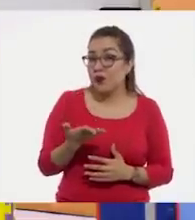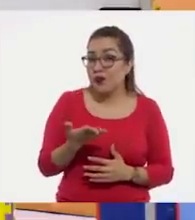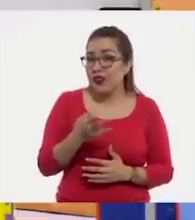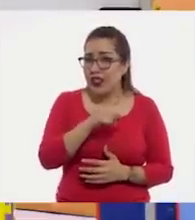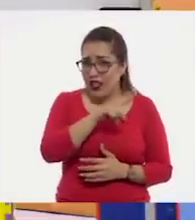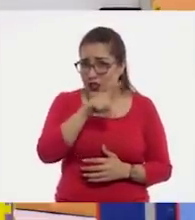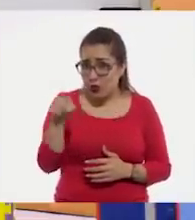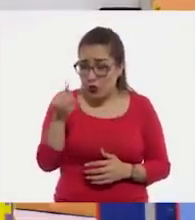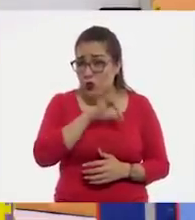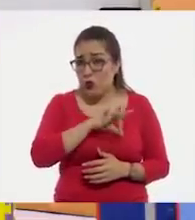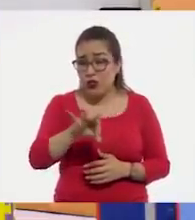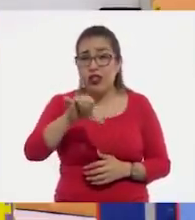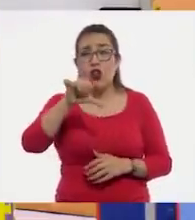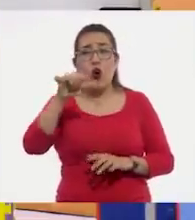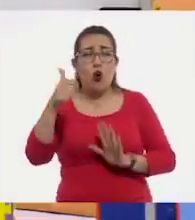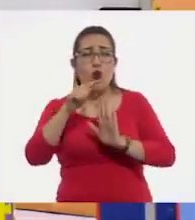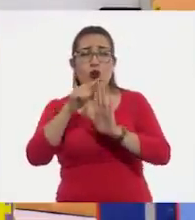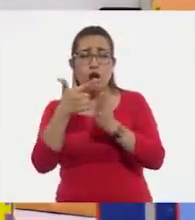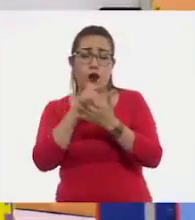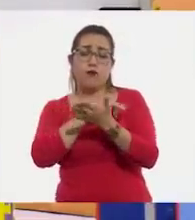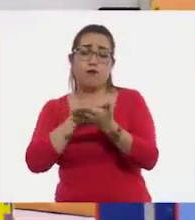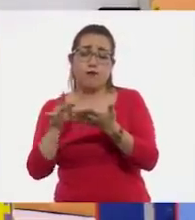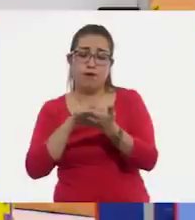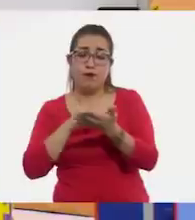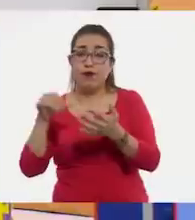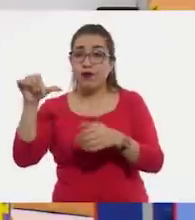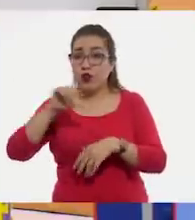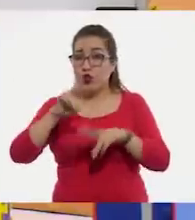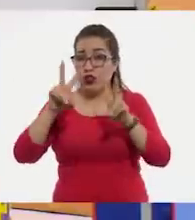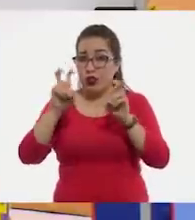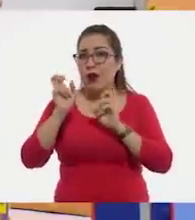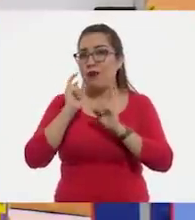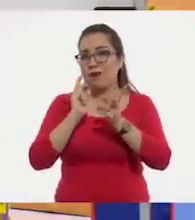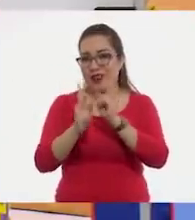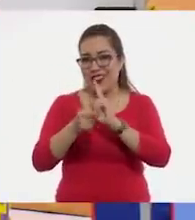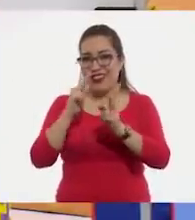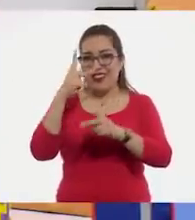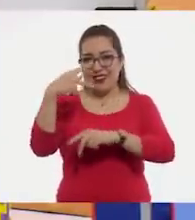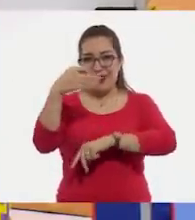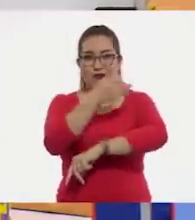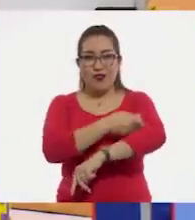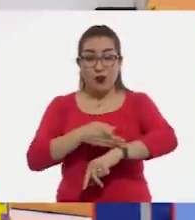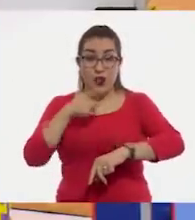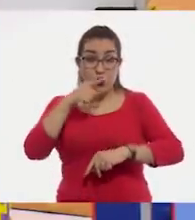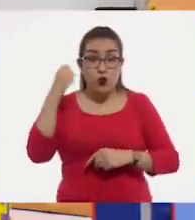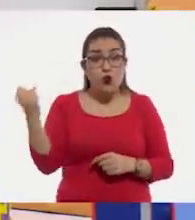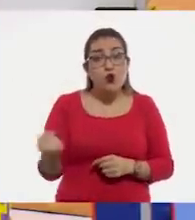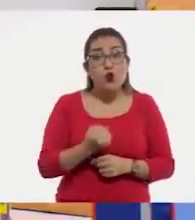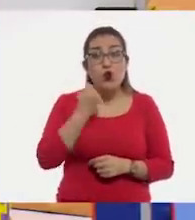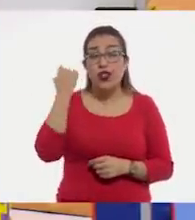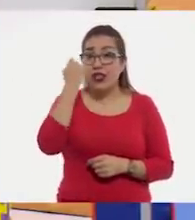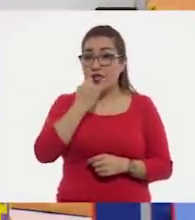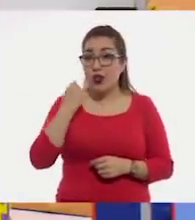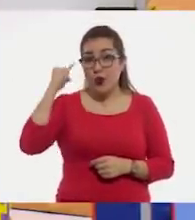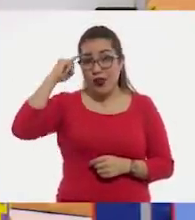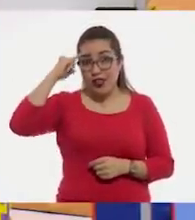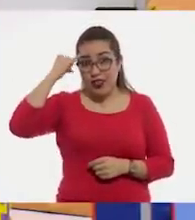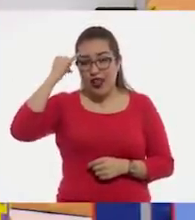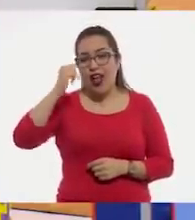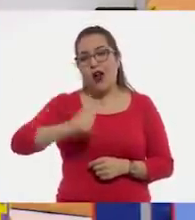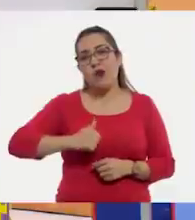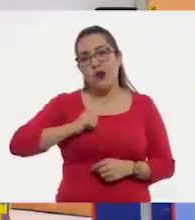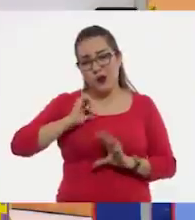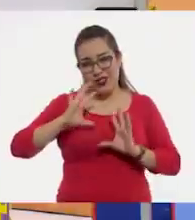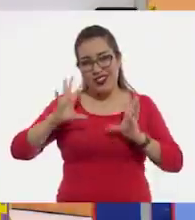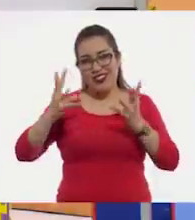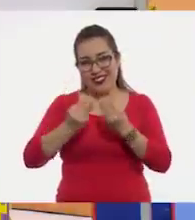te es posible, consulta otros libros y comenta el tema de hoy con tu familia. Si tienes la fortuna de hablar una lengua indígena, aprovecha